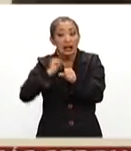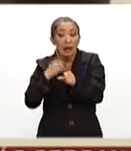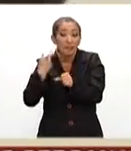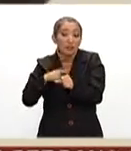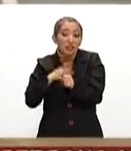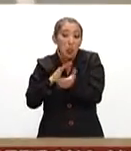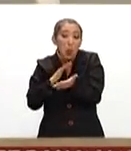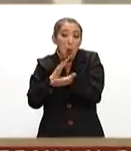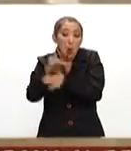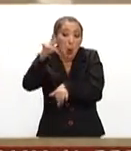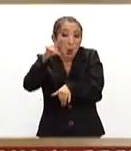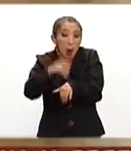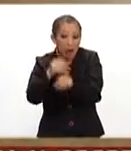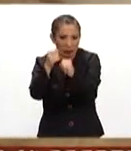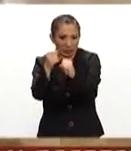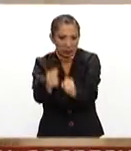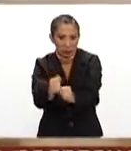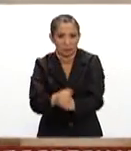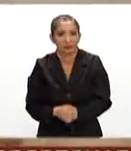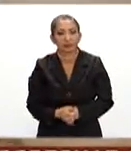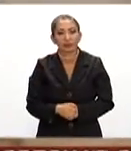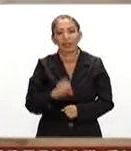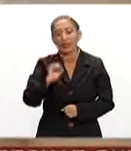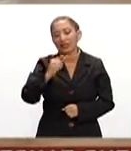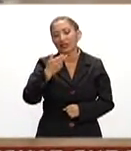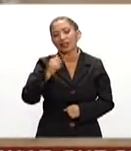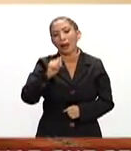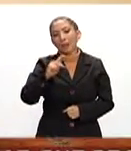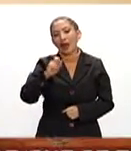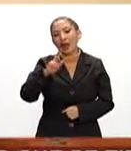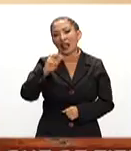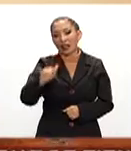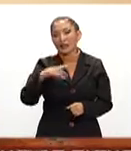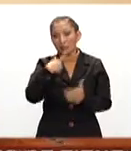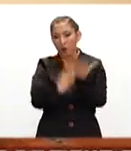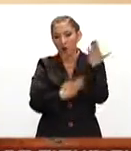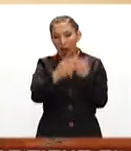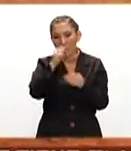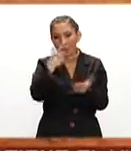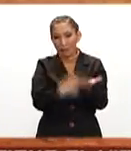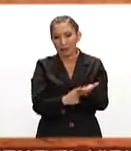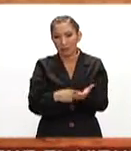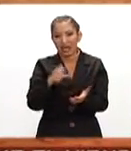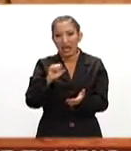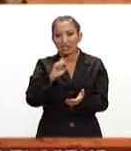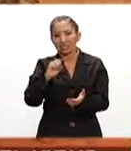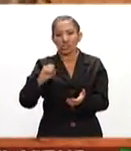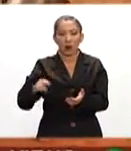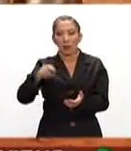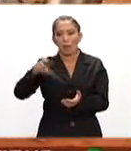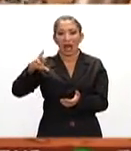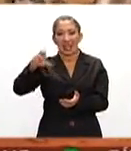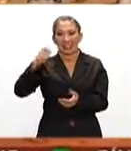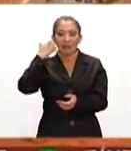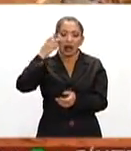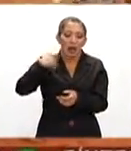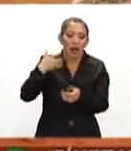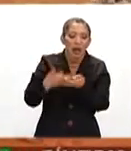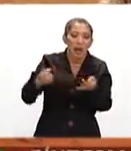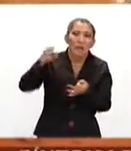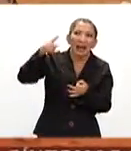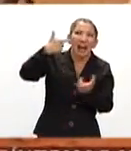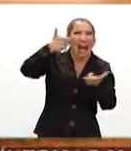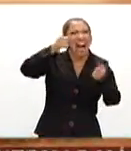superficie marciana con garantías. Schiaparelli forma parte del programa ExoMars, que busca analizar el metano y